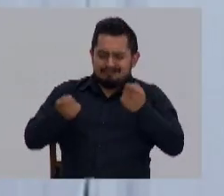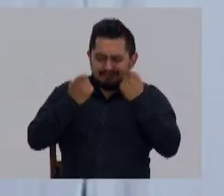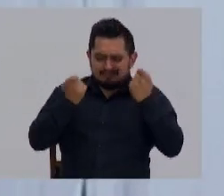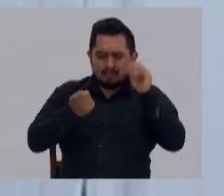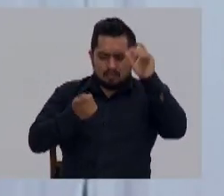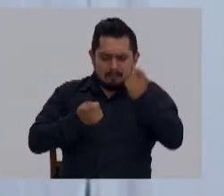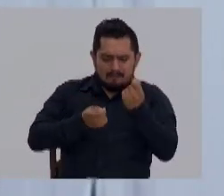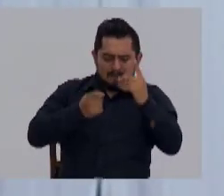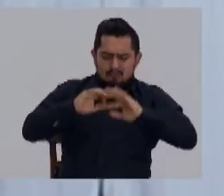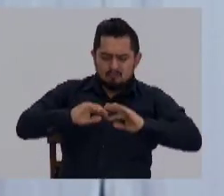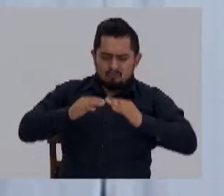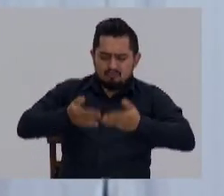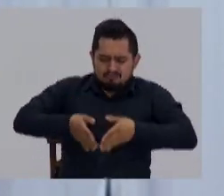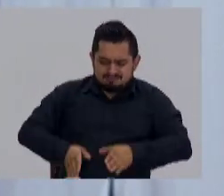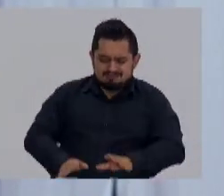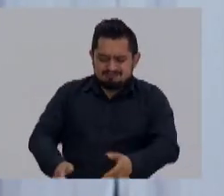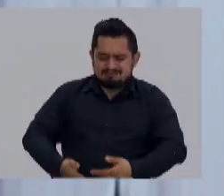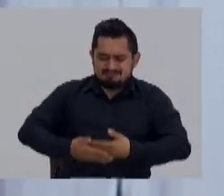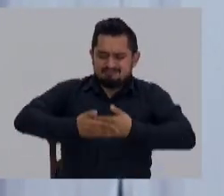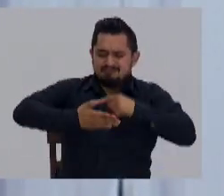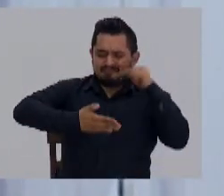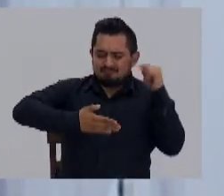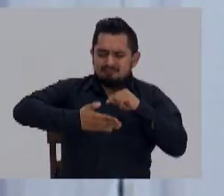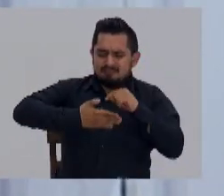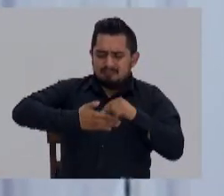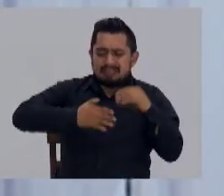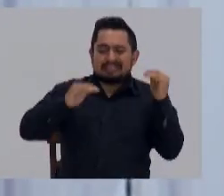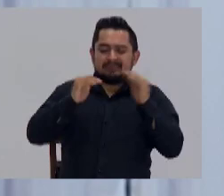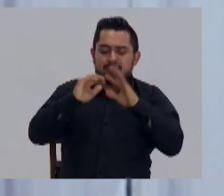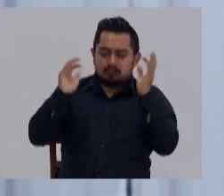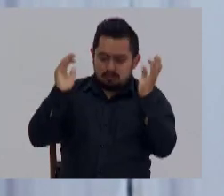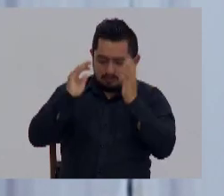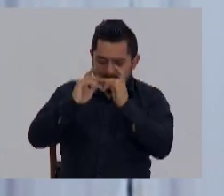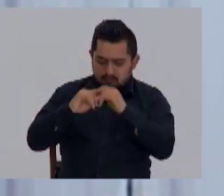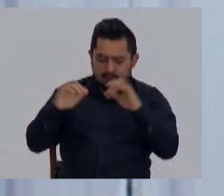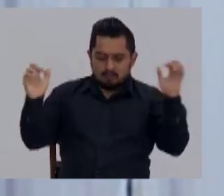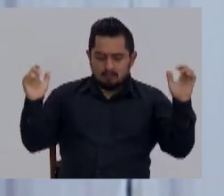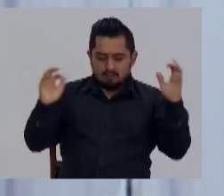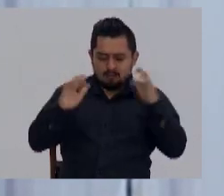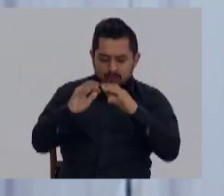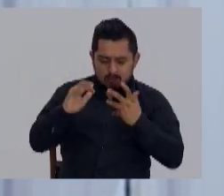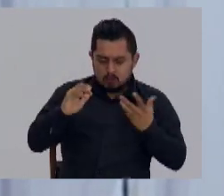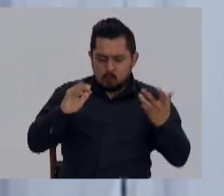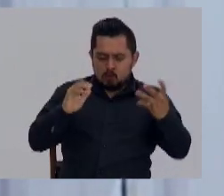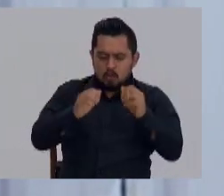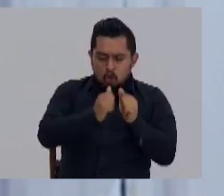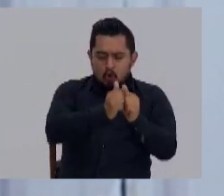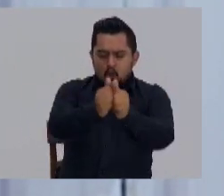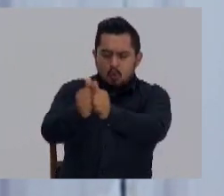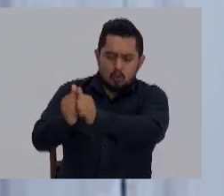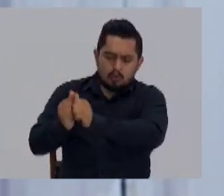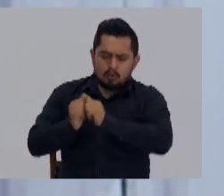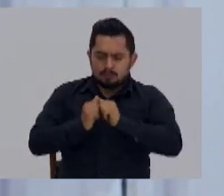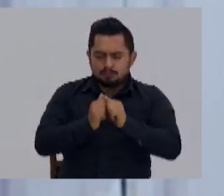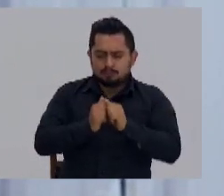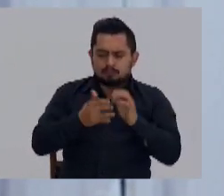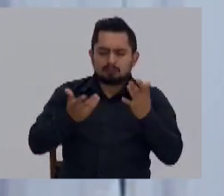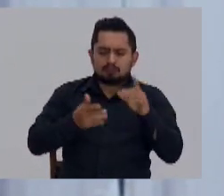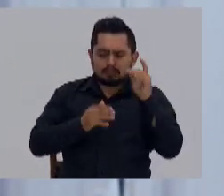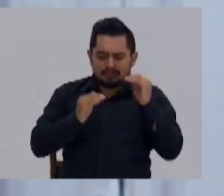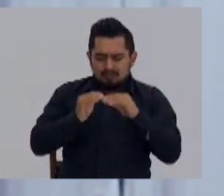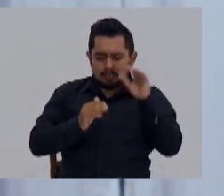tu nacimiento, porque nos permite congregarnos, habitar en armonía, porque nos